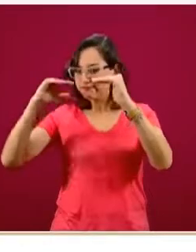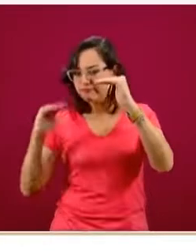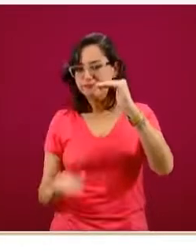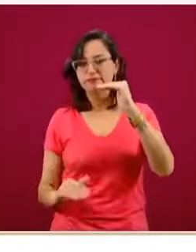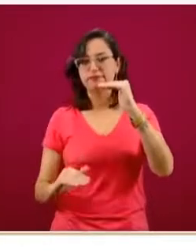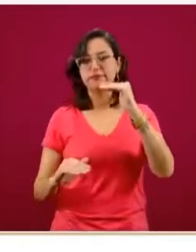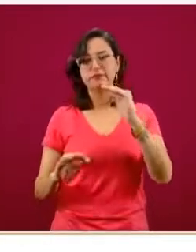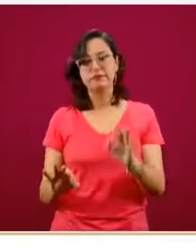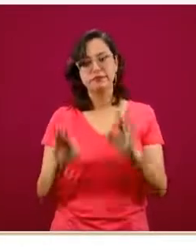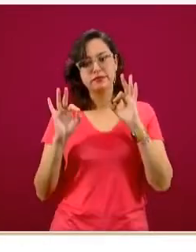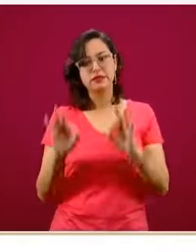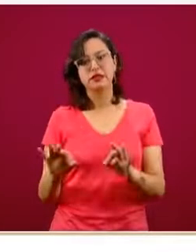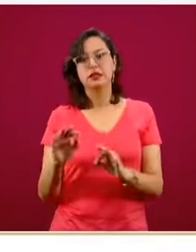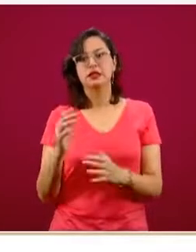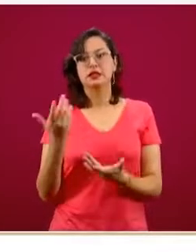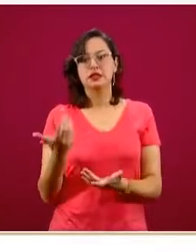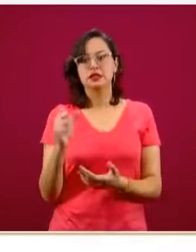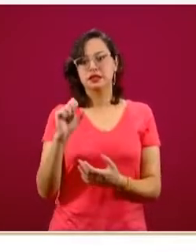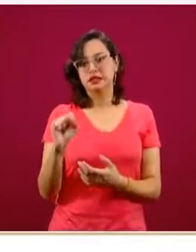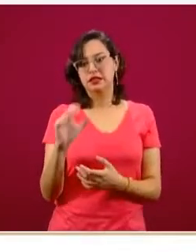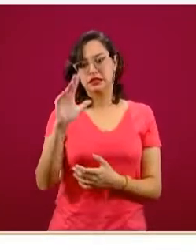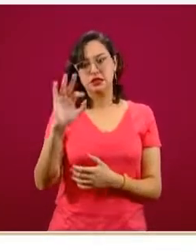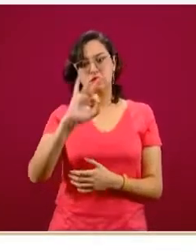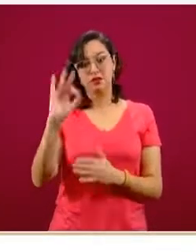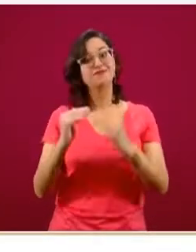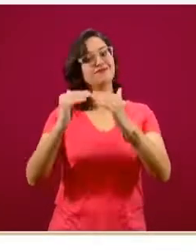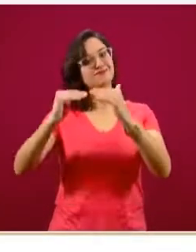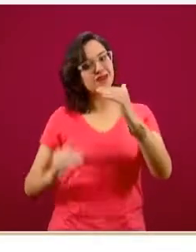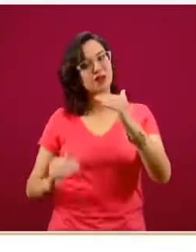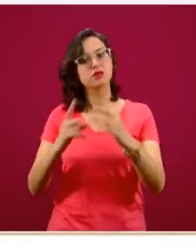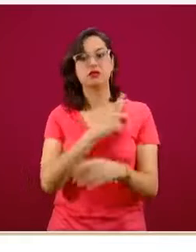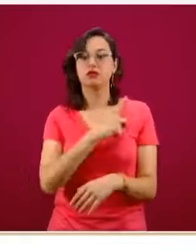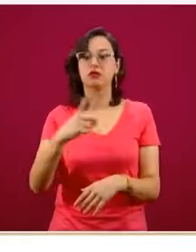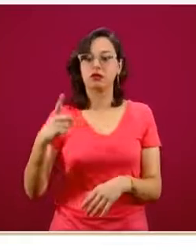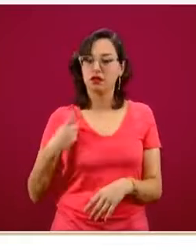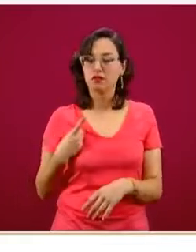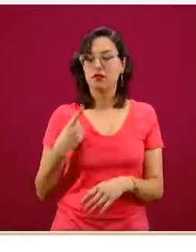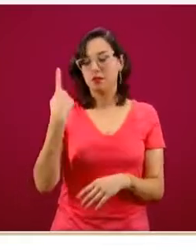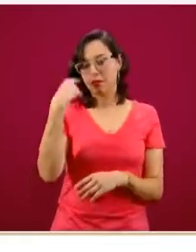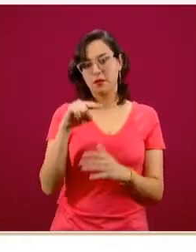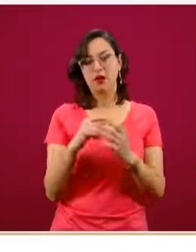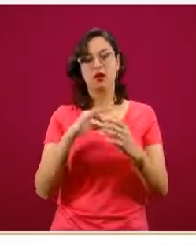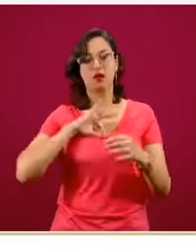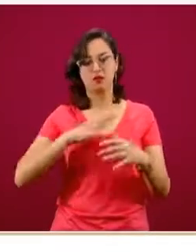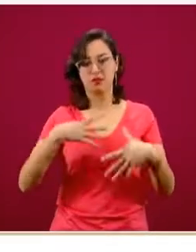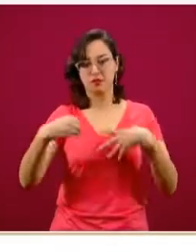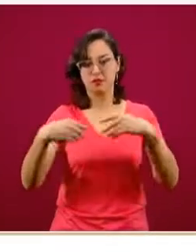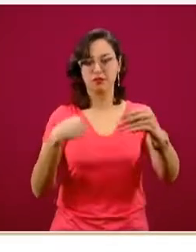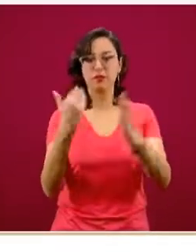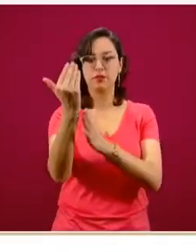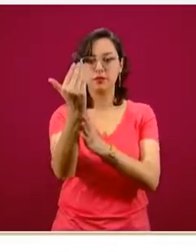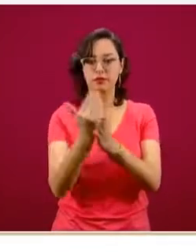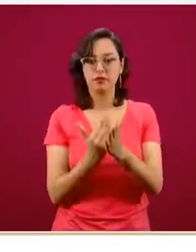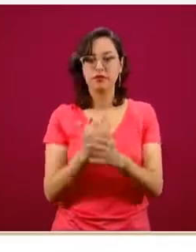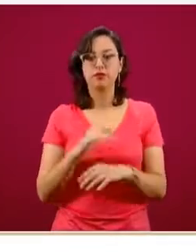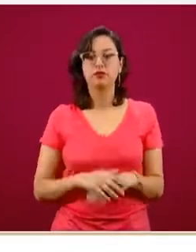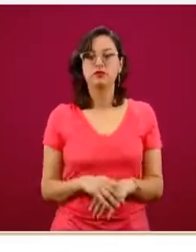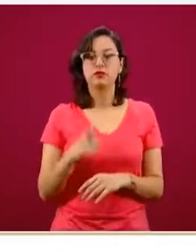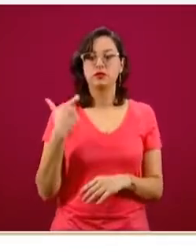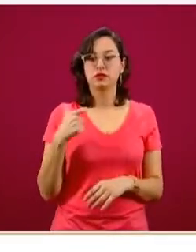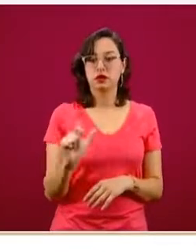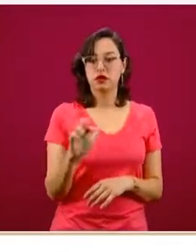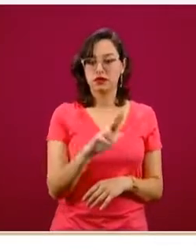50%, idealmente por debajo del 65%, para poder mitigar más la curva. Quintana